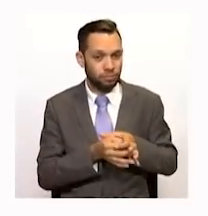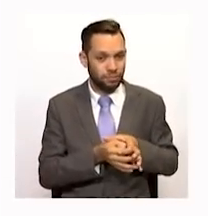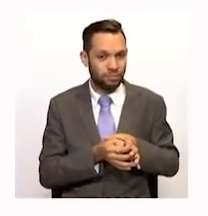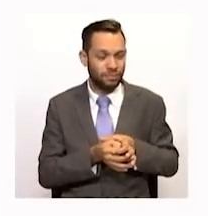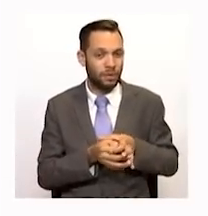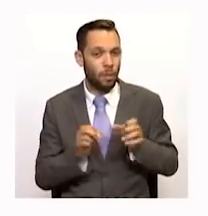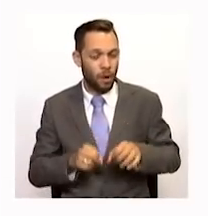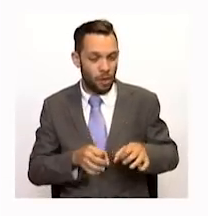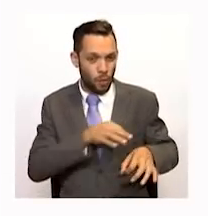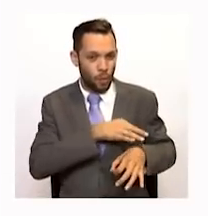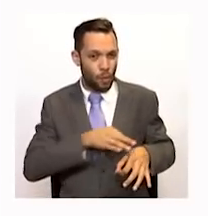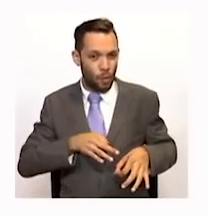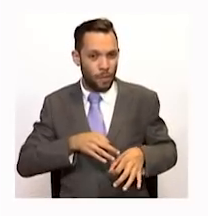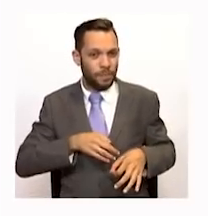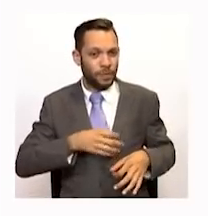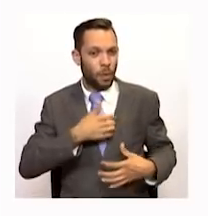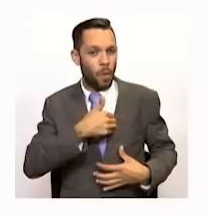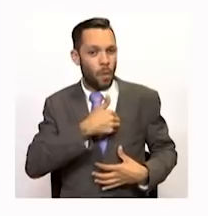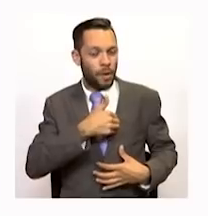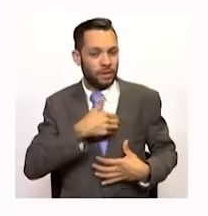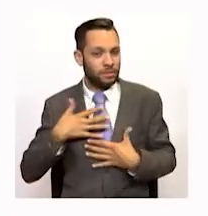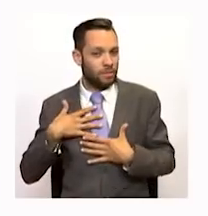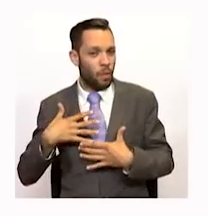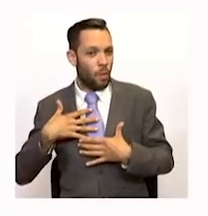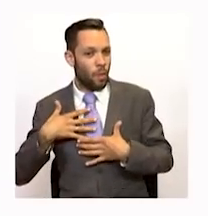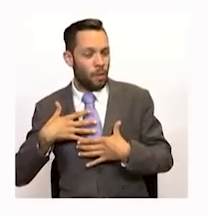aquí lo podemos observar